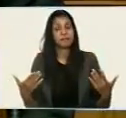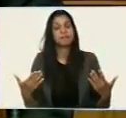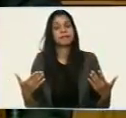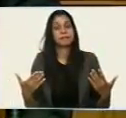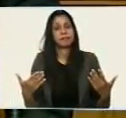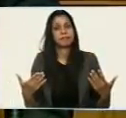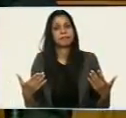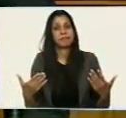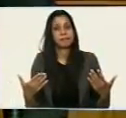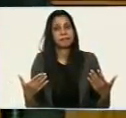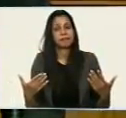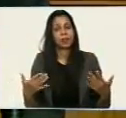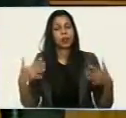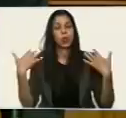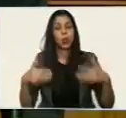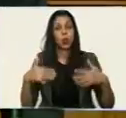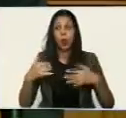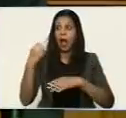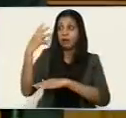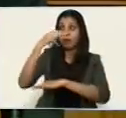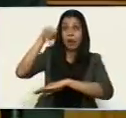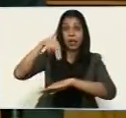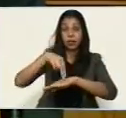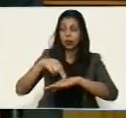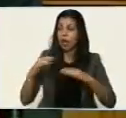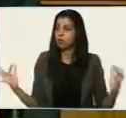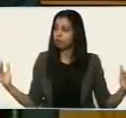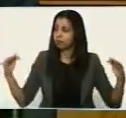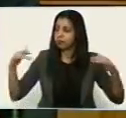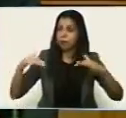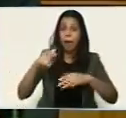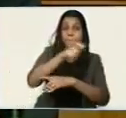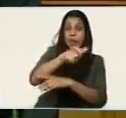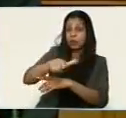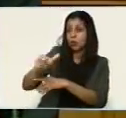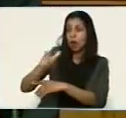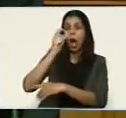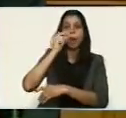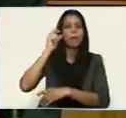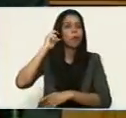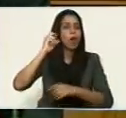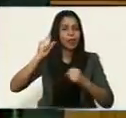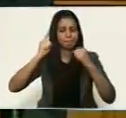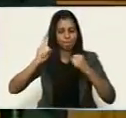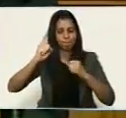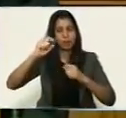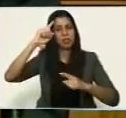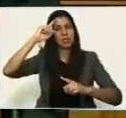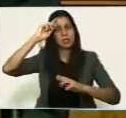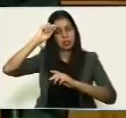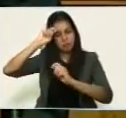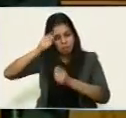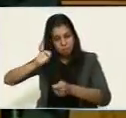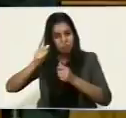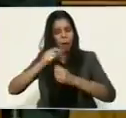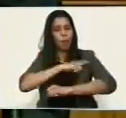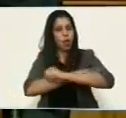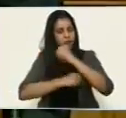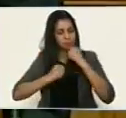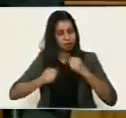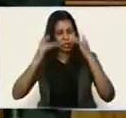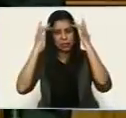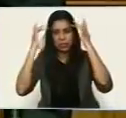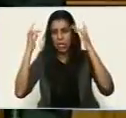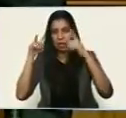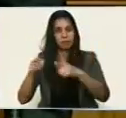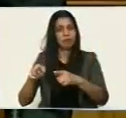Y está llena de hombres y mujeres de una altísima calidad humana y revolucionaria. Nos